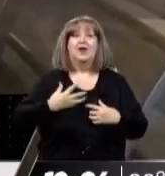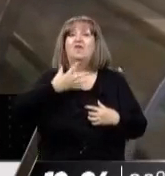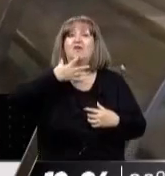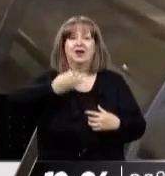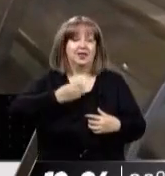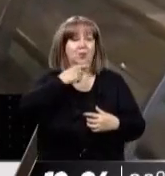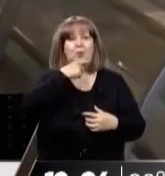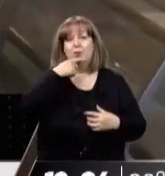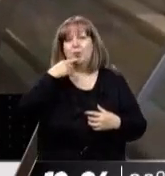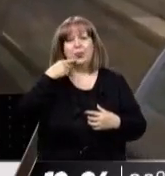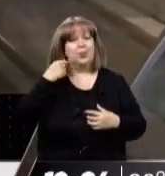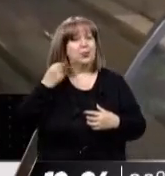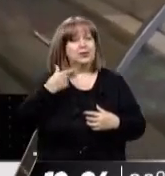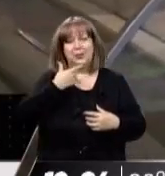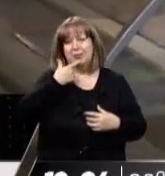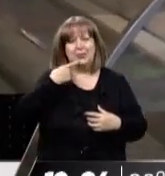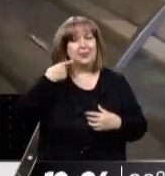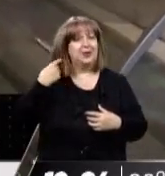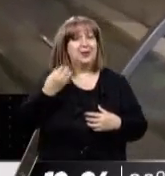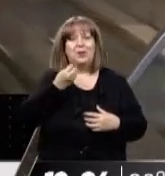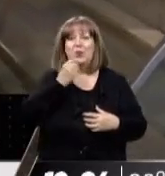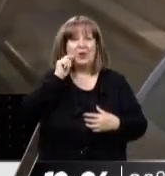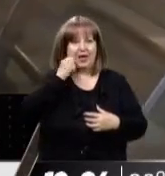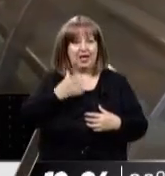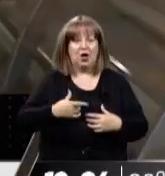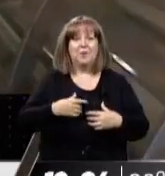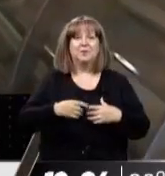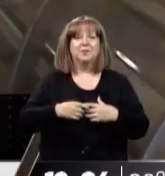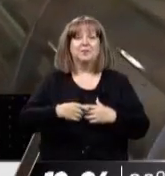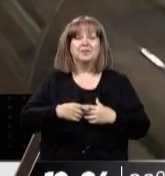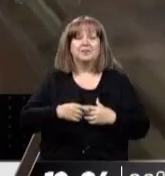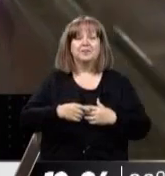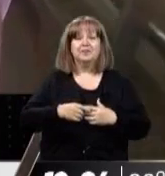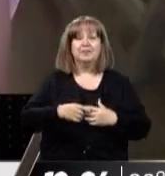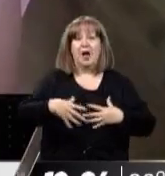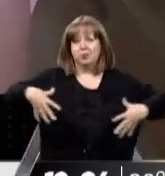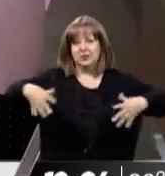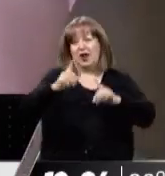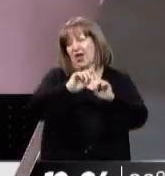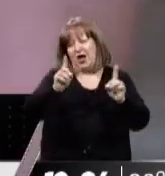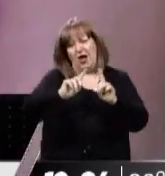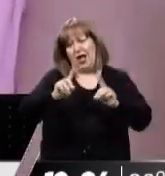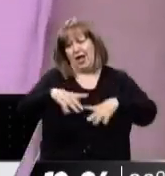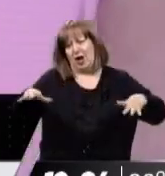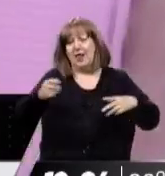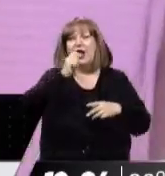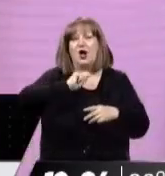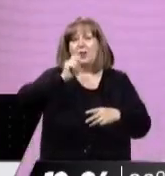¡Qué rico! Las chicas dicen que se engorda. No, no engorda. Muy cuando bien, ahí está. No